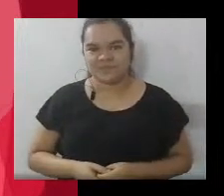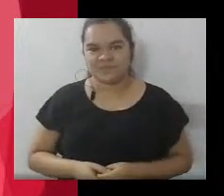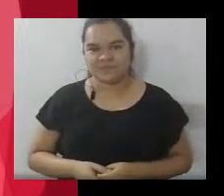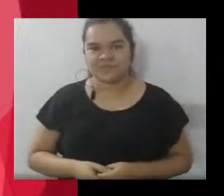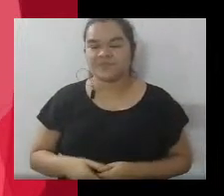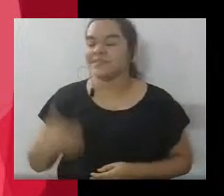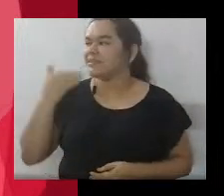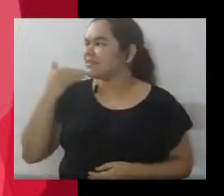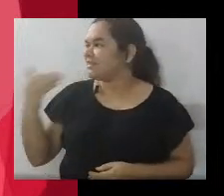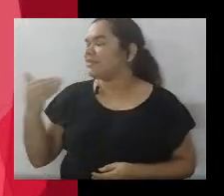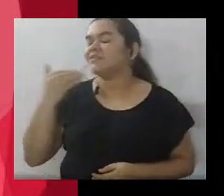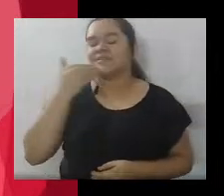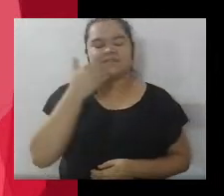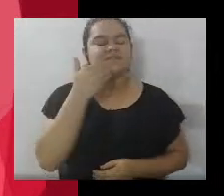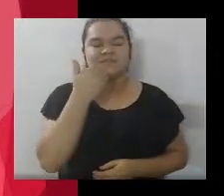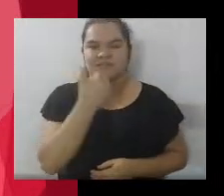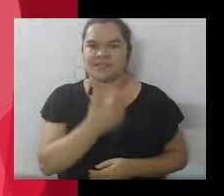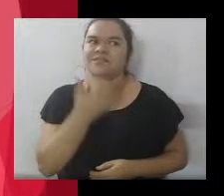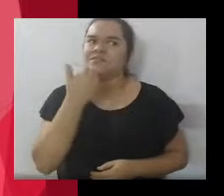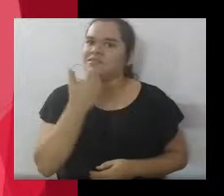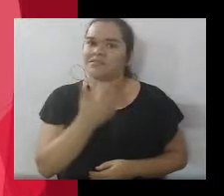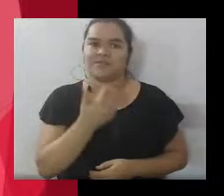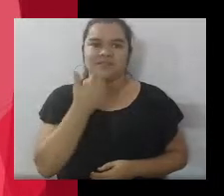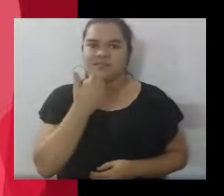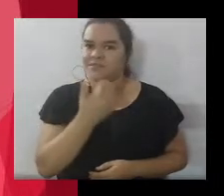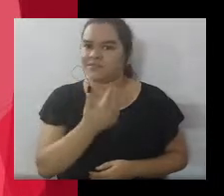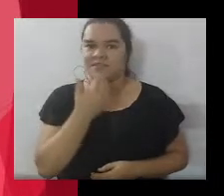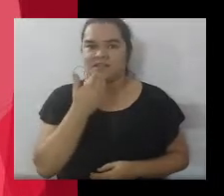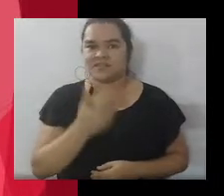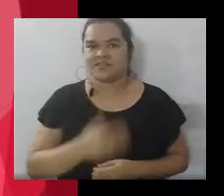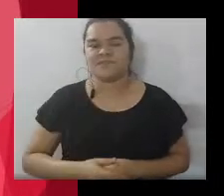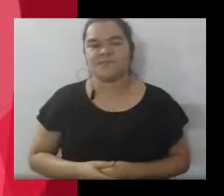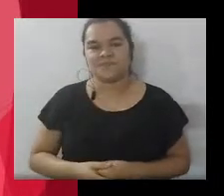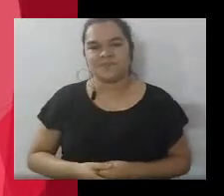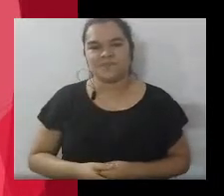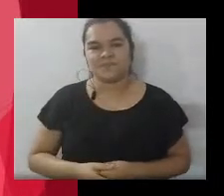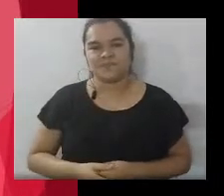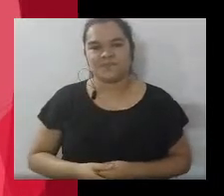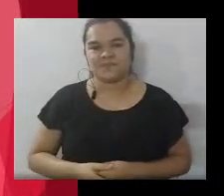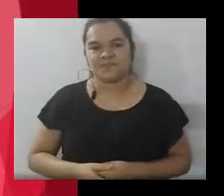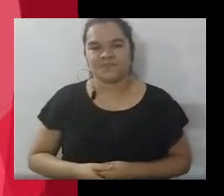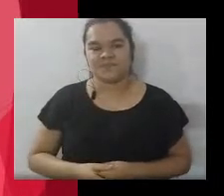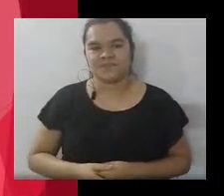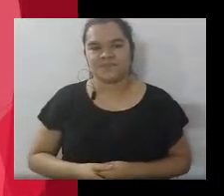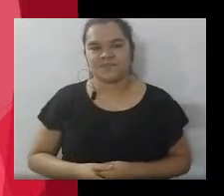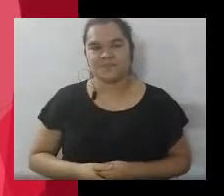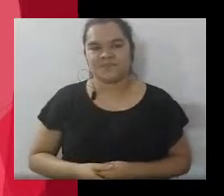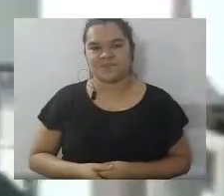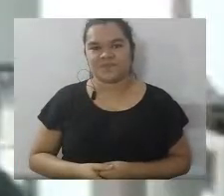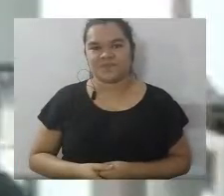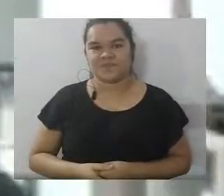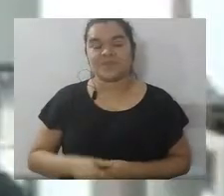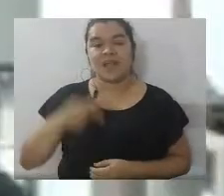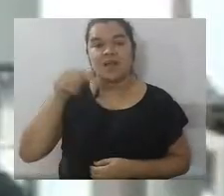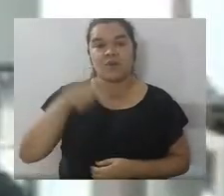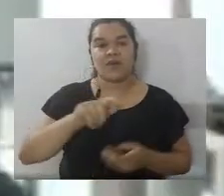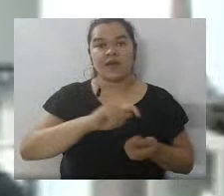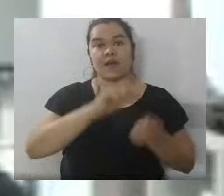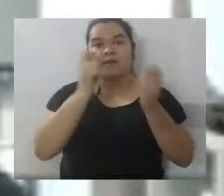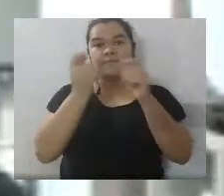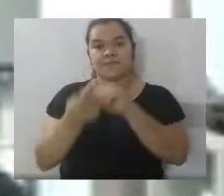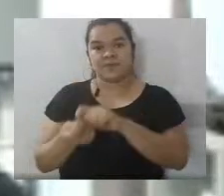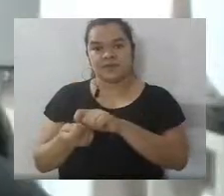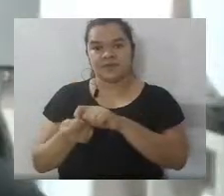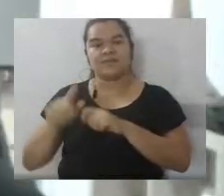Gracias a ustedes. Muchas gracias. Gracias. Gracias. Vamos a pasar